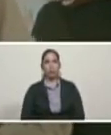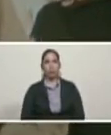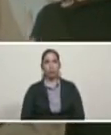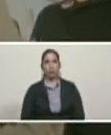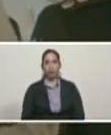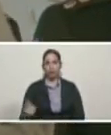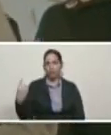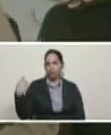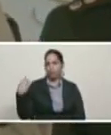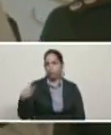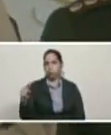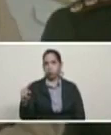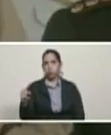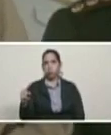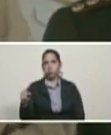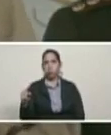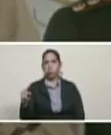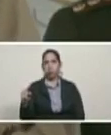tuvimos